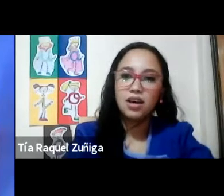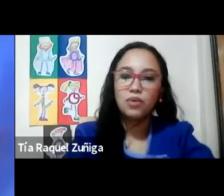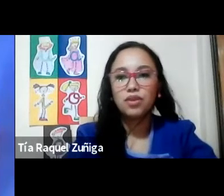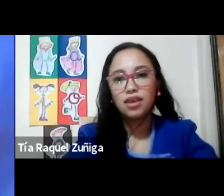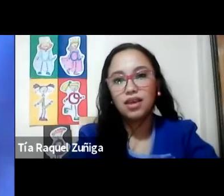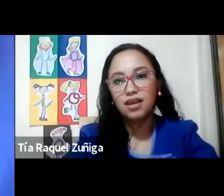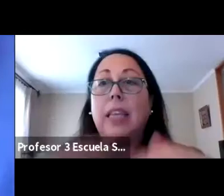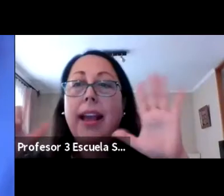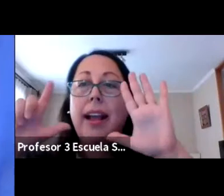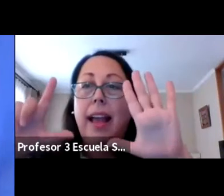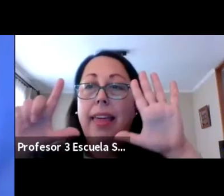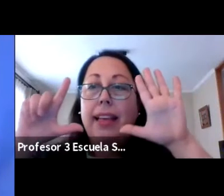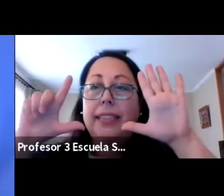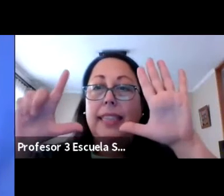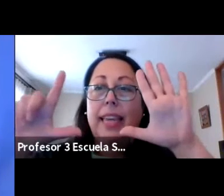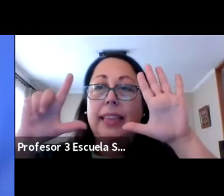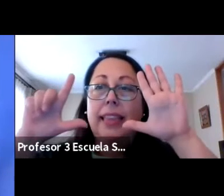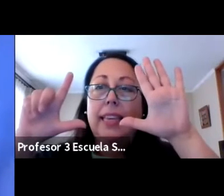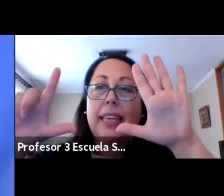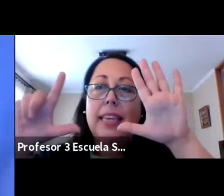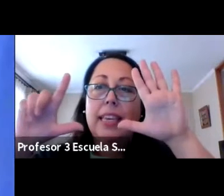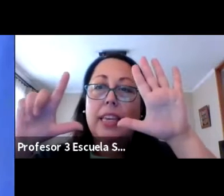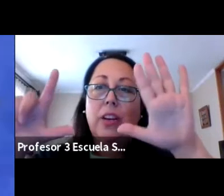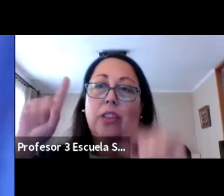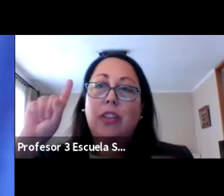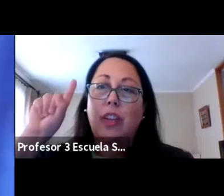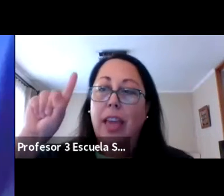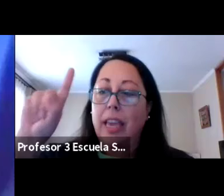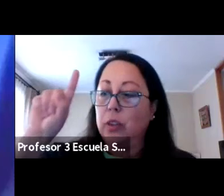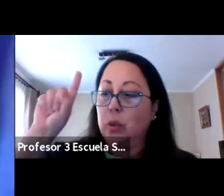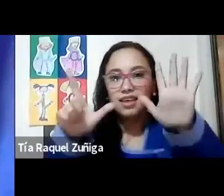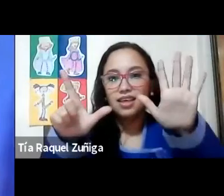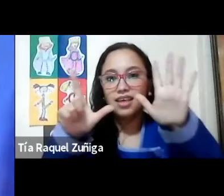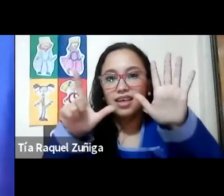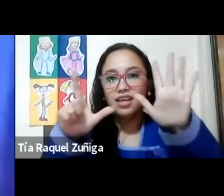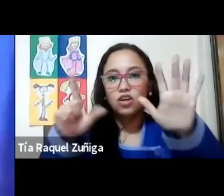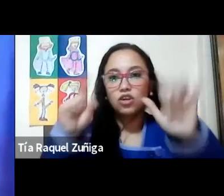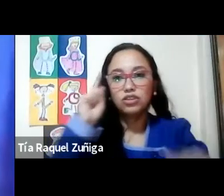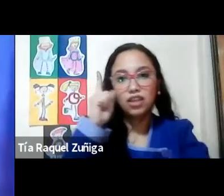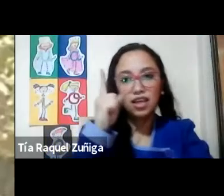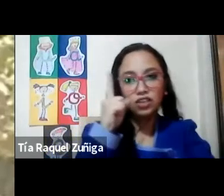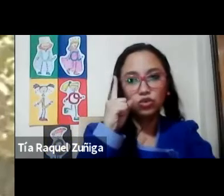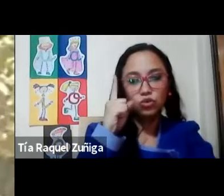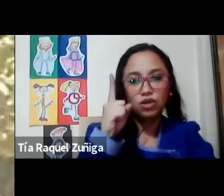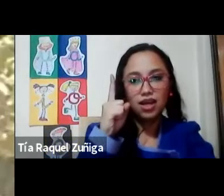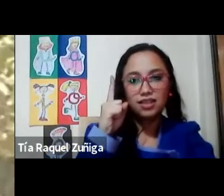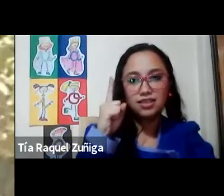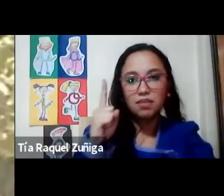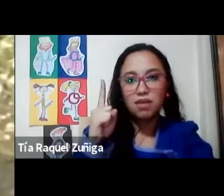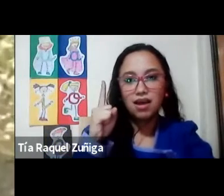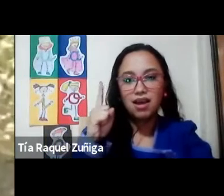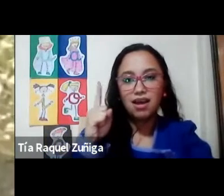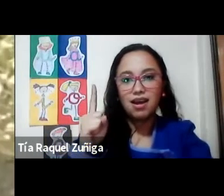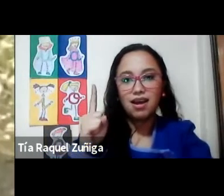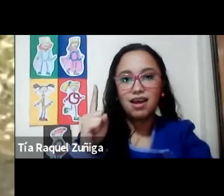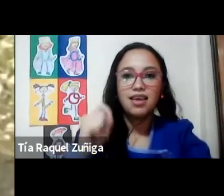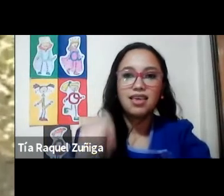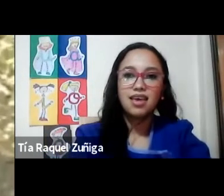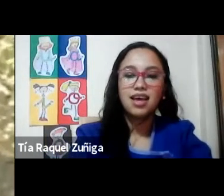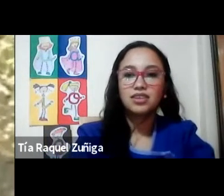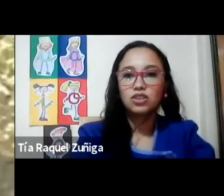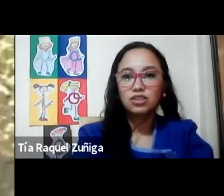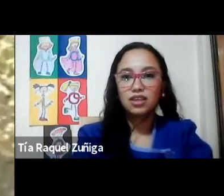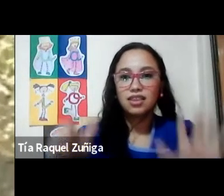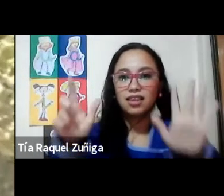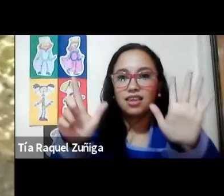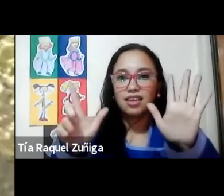un día se fue. Cada siete giros es una semana y a